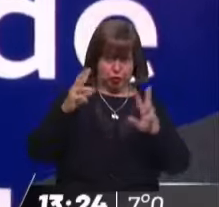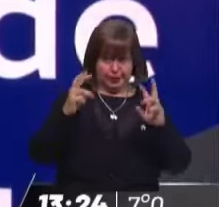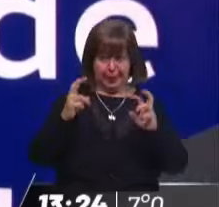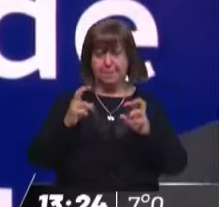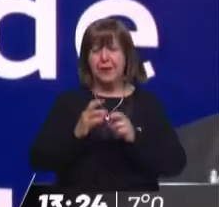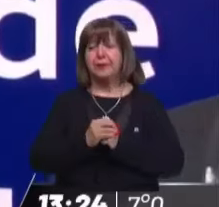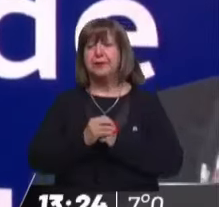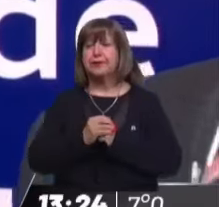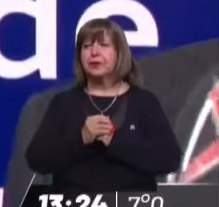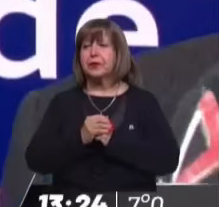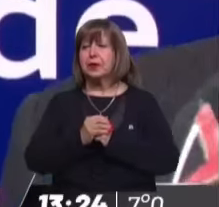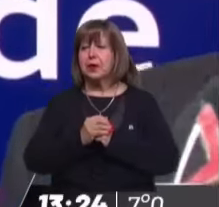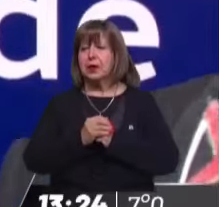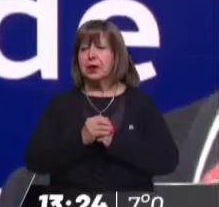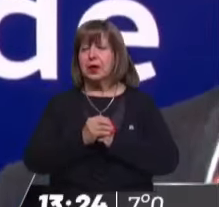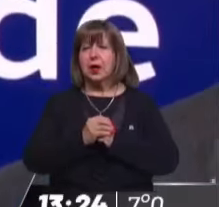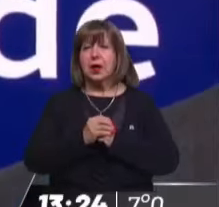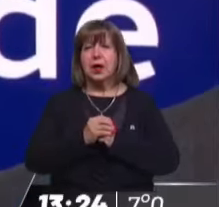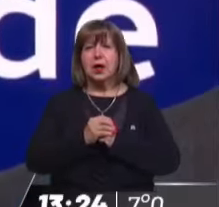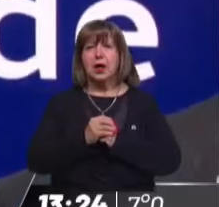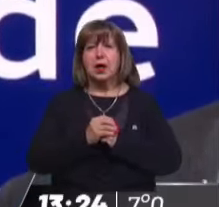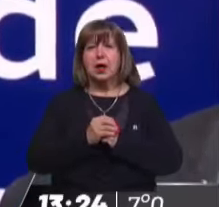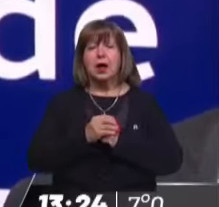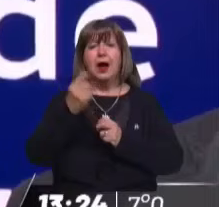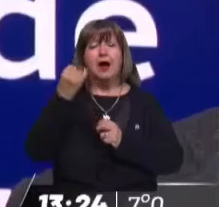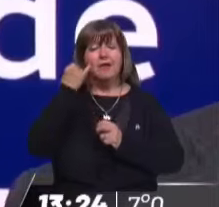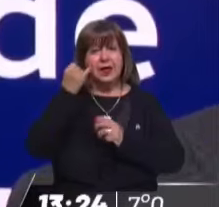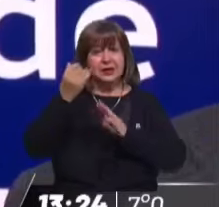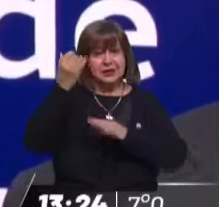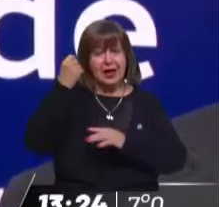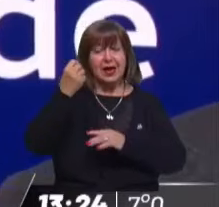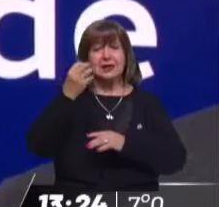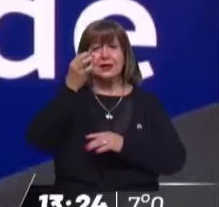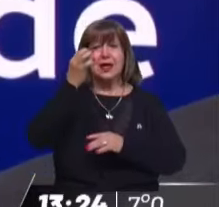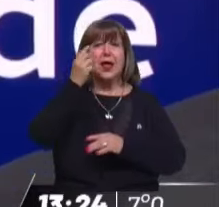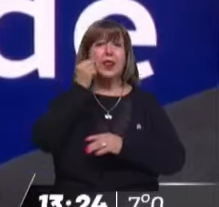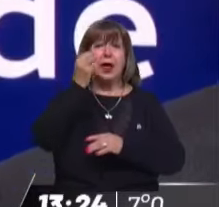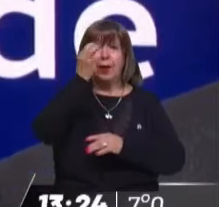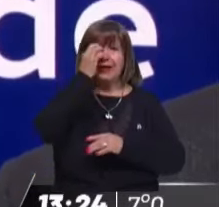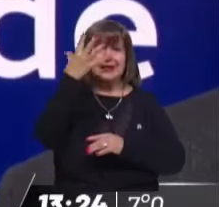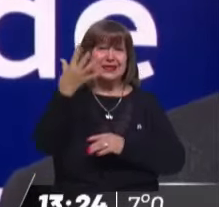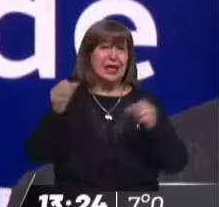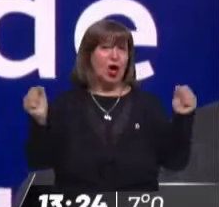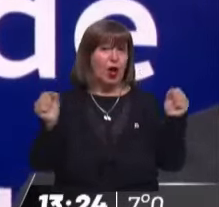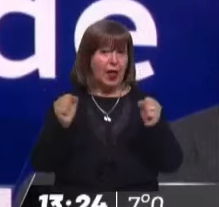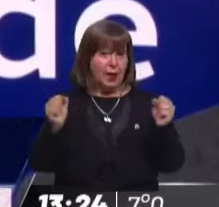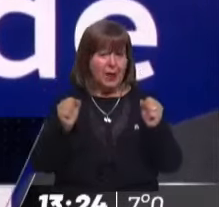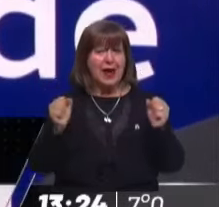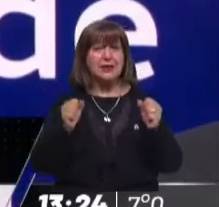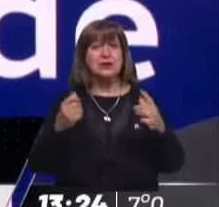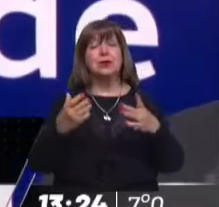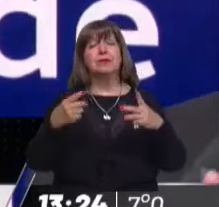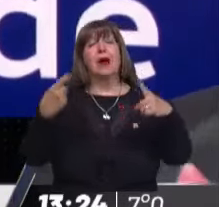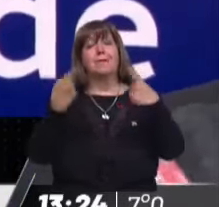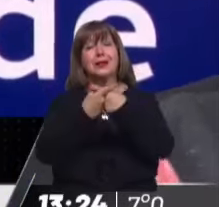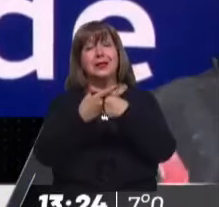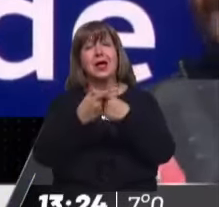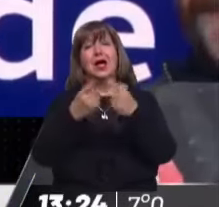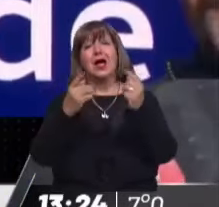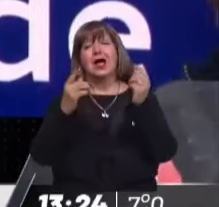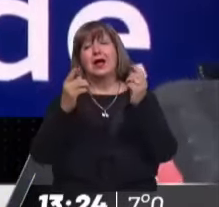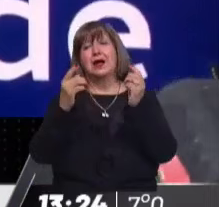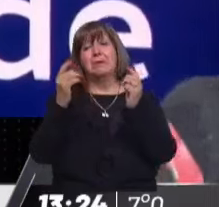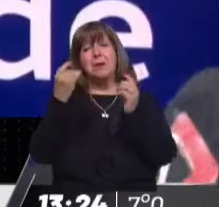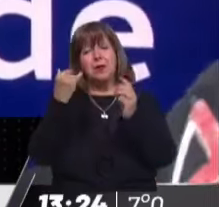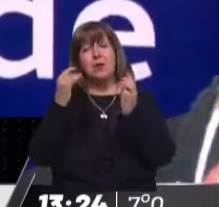con, finalmente, dos barras condenados, porque recordemos que el 25 de mayo se suspendió un partido, Godoy Cruz y San Lorenzo, por los incidentes en